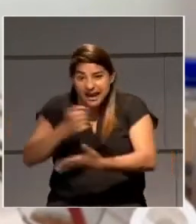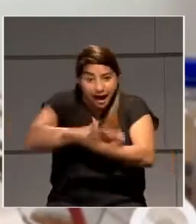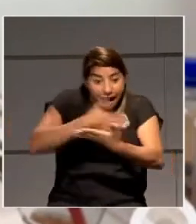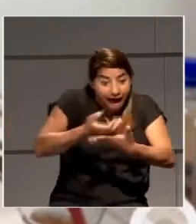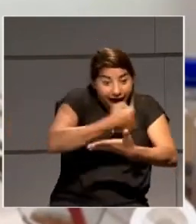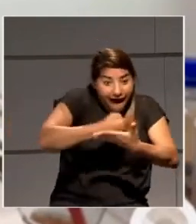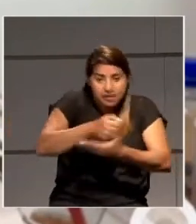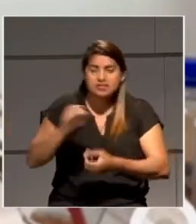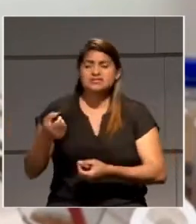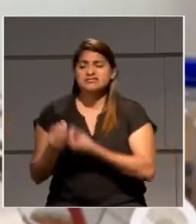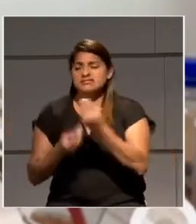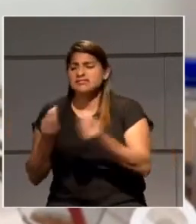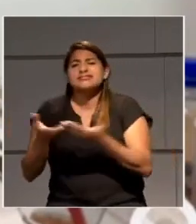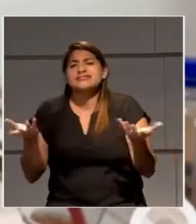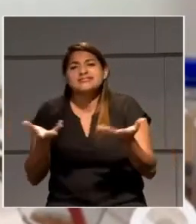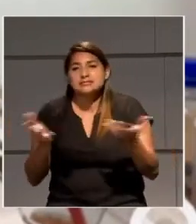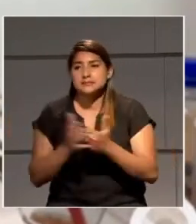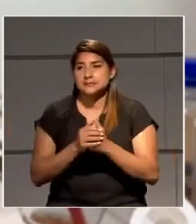cocinar. ¿Y qué cocinó?